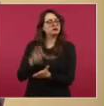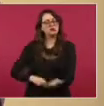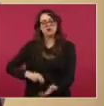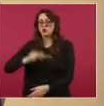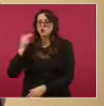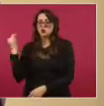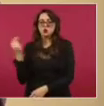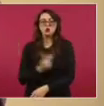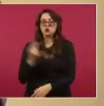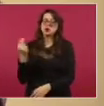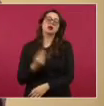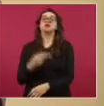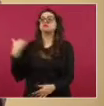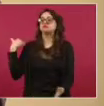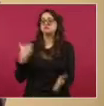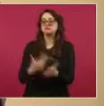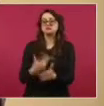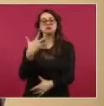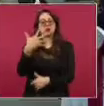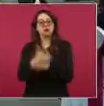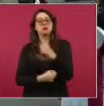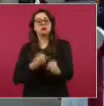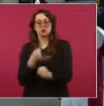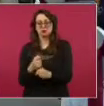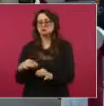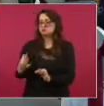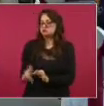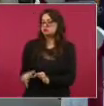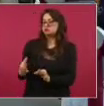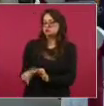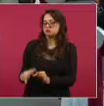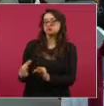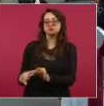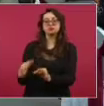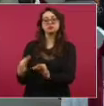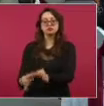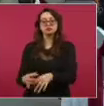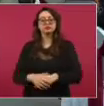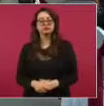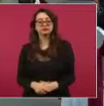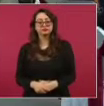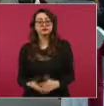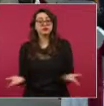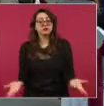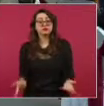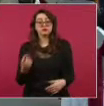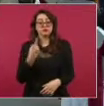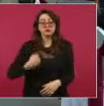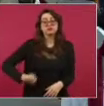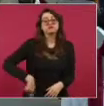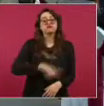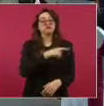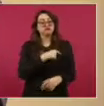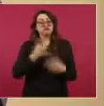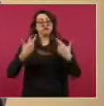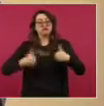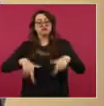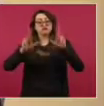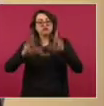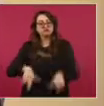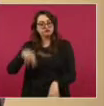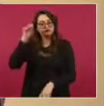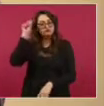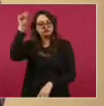Fueron muchas las ocasiones en las que la representación obrera signó bajo protesta los acuerdos de la CONASAMI por